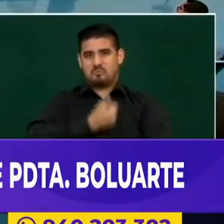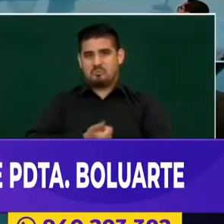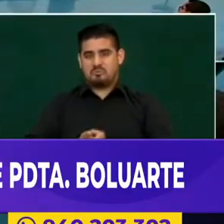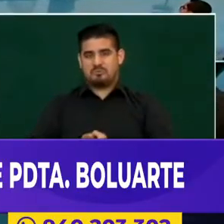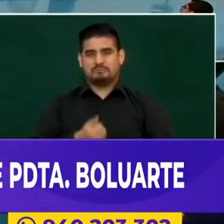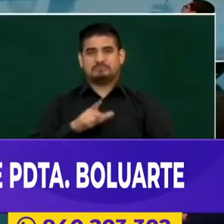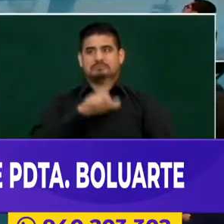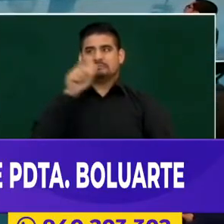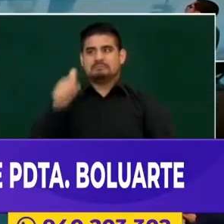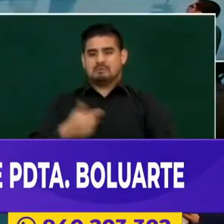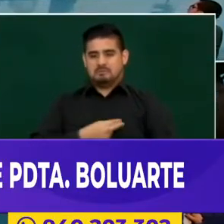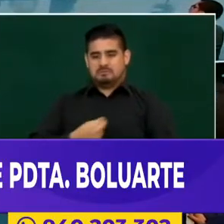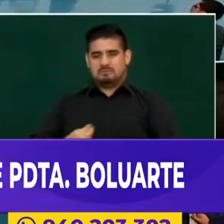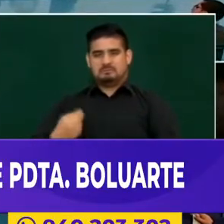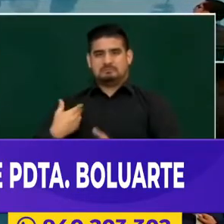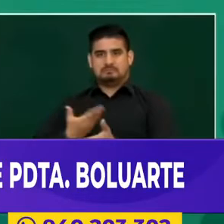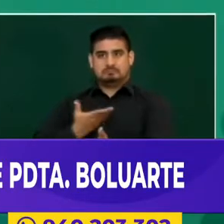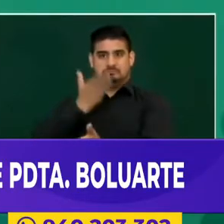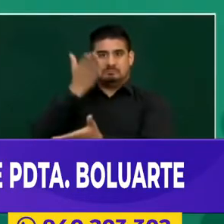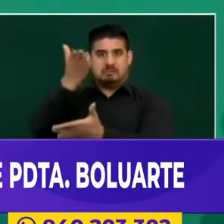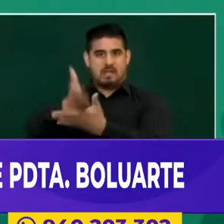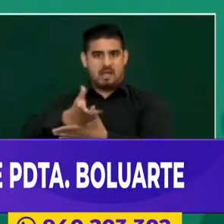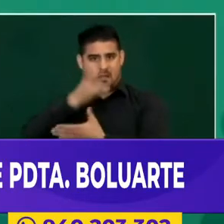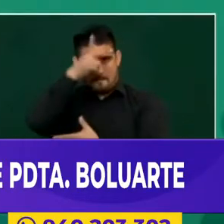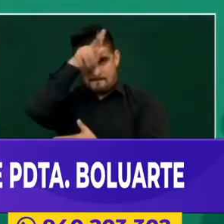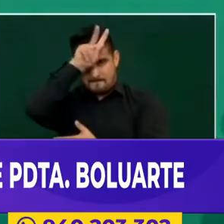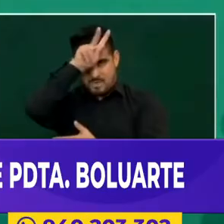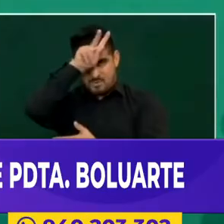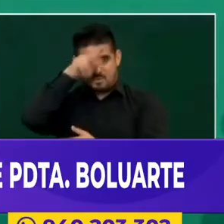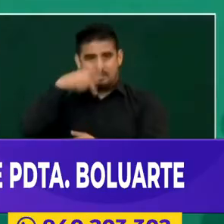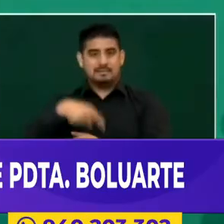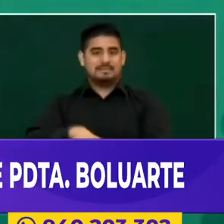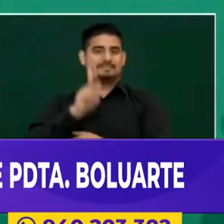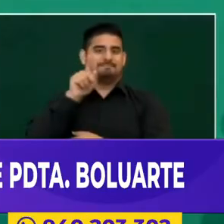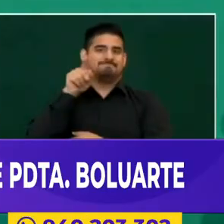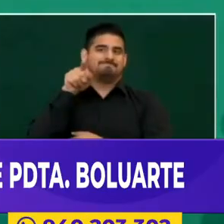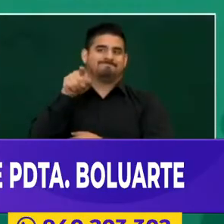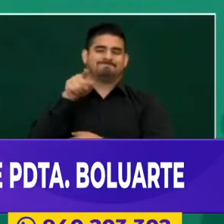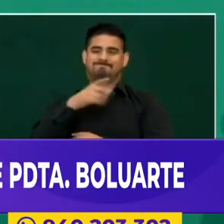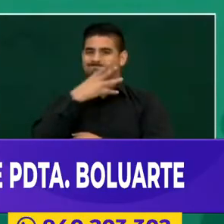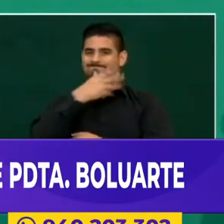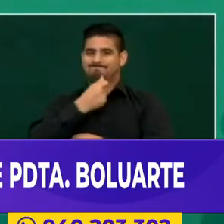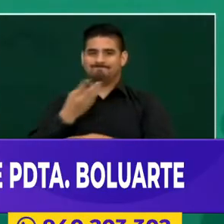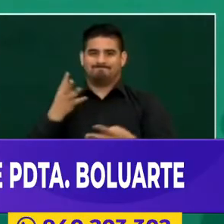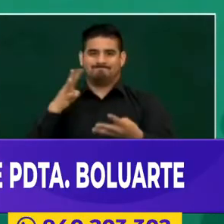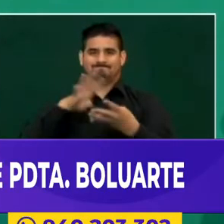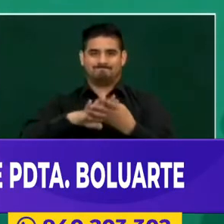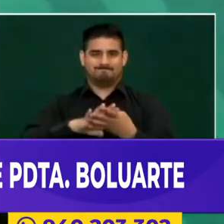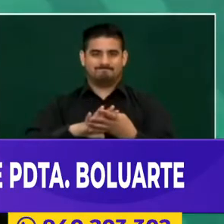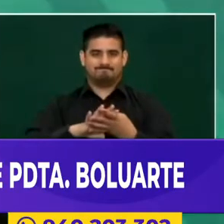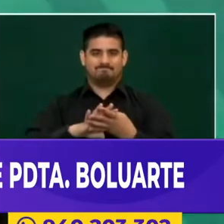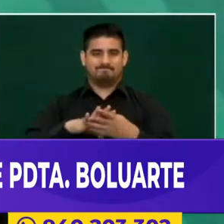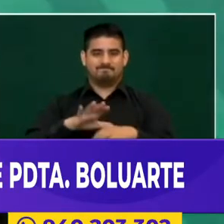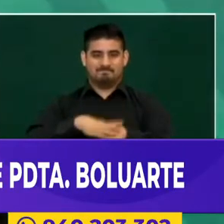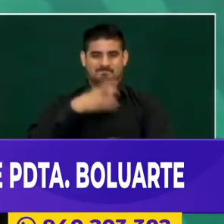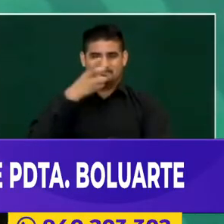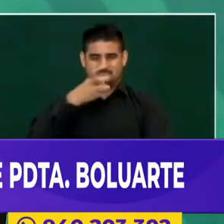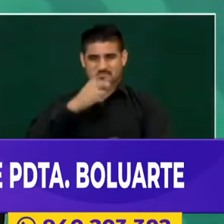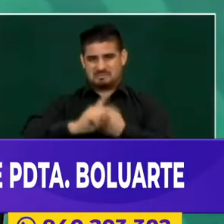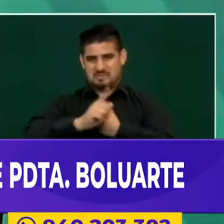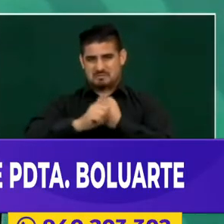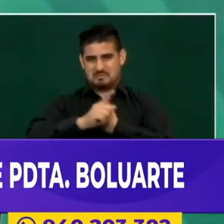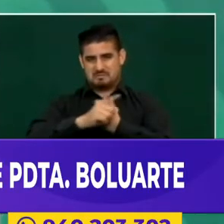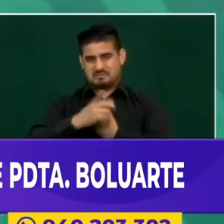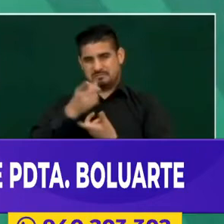Luego íbamos nosotros a visitar Perú y lo detuvieron por esto que